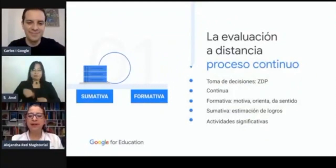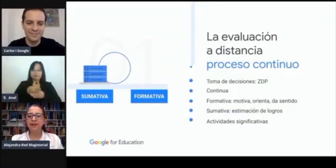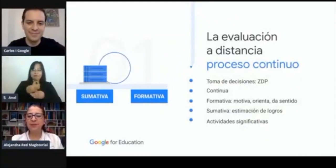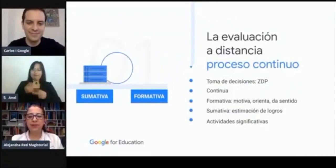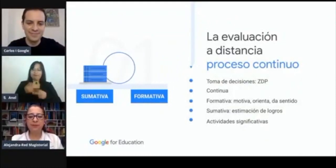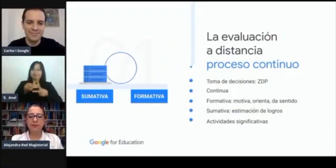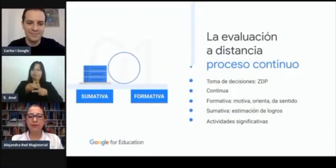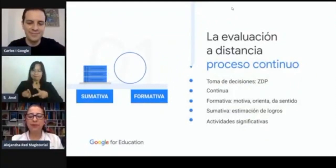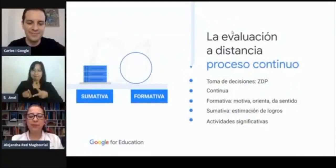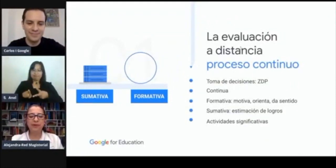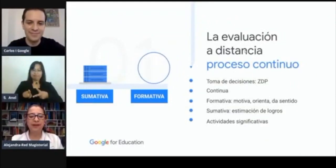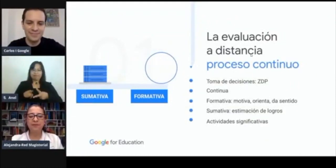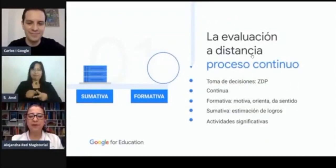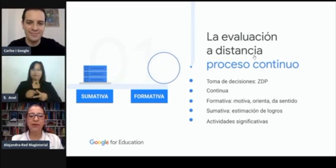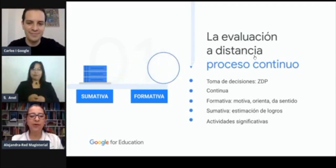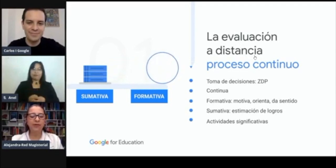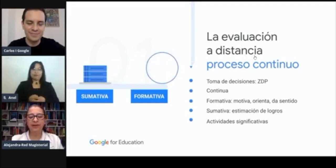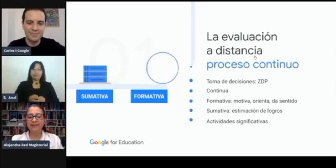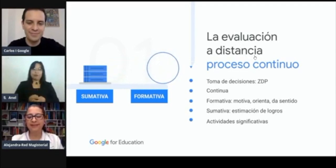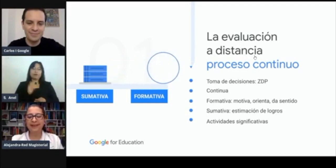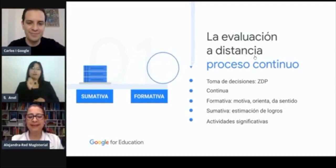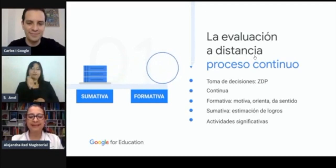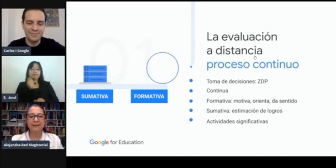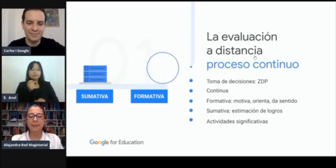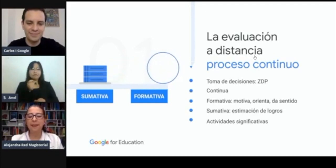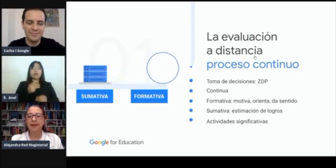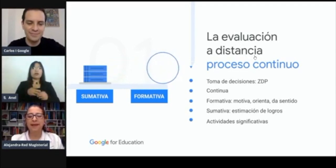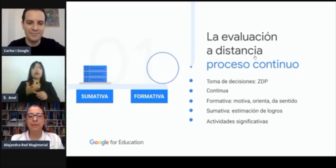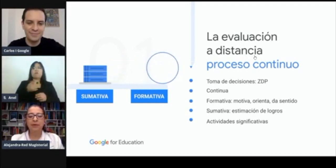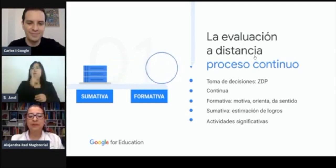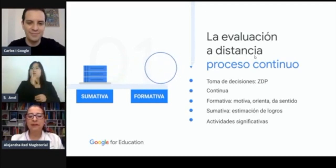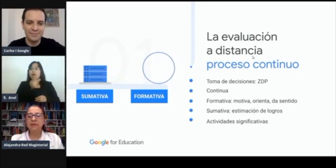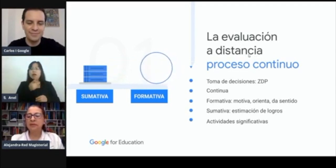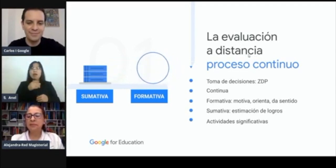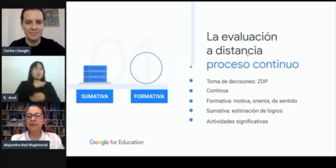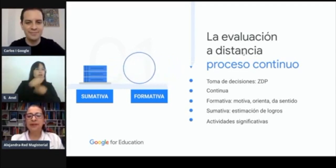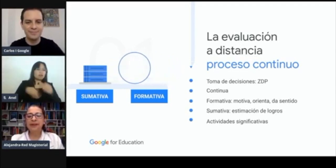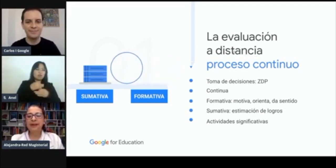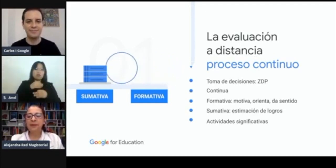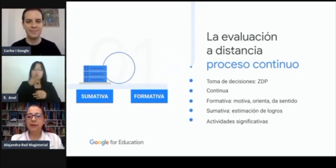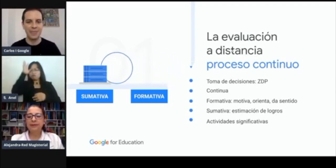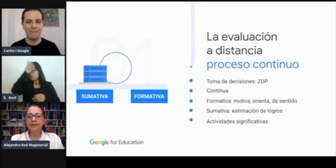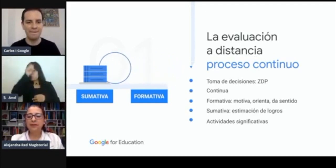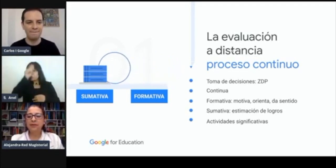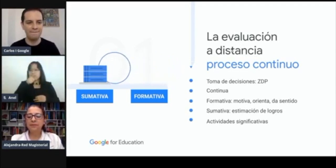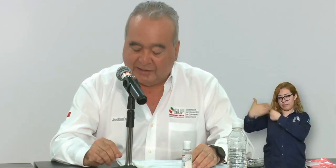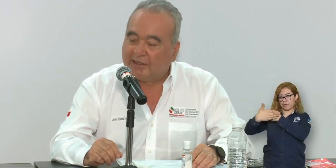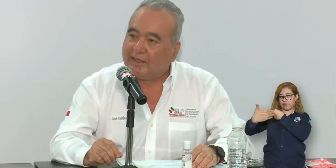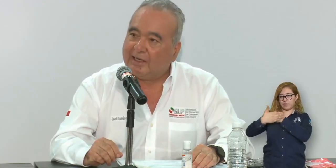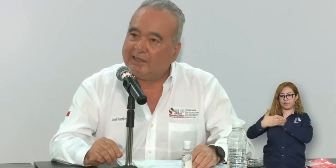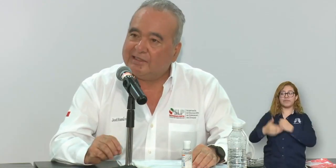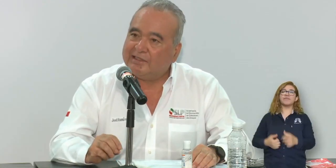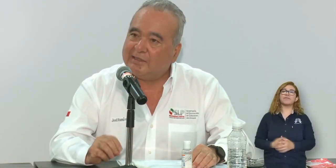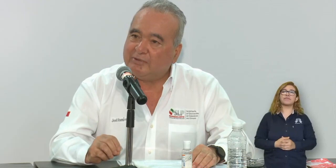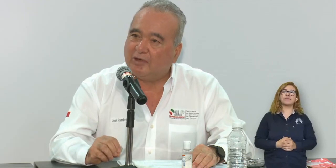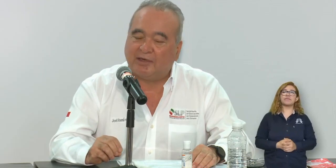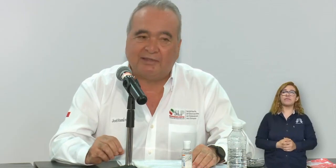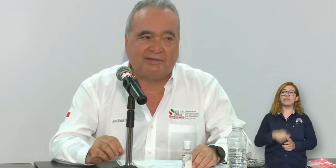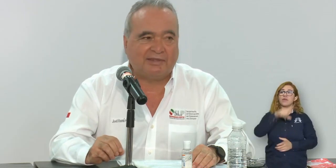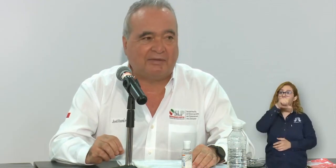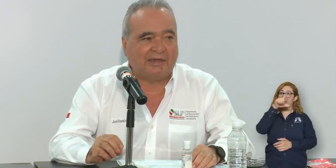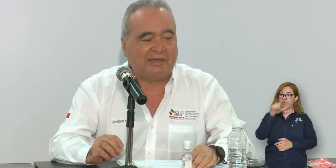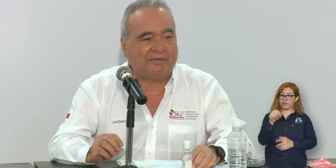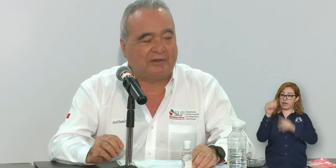correspondientes a las inscripciones y la fecha tentativa para que los estudiantes inicien el nuevo ciclo escolar las